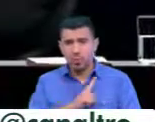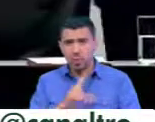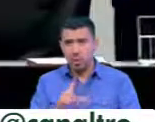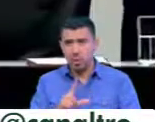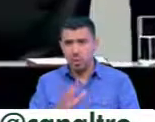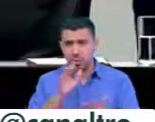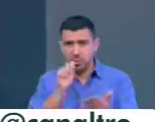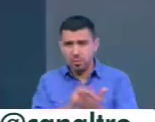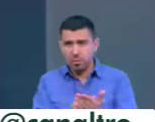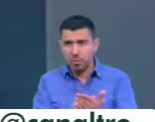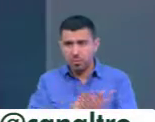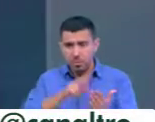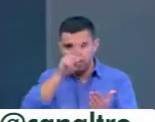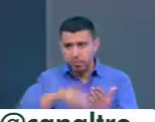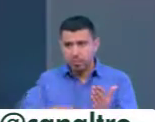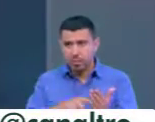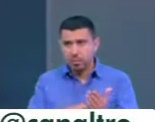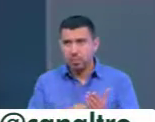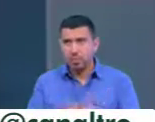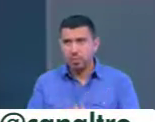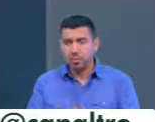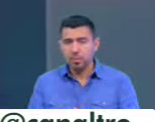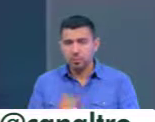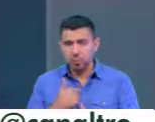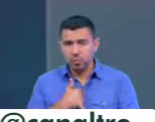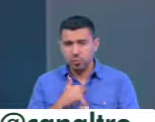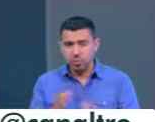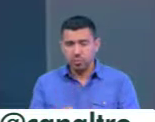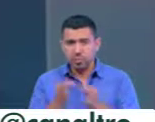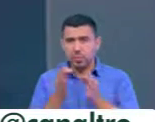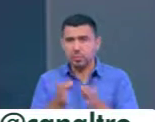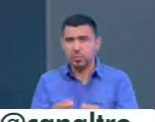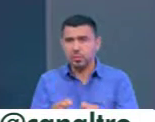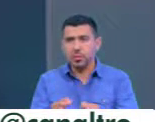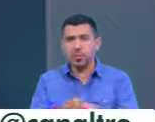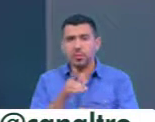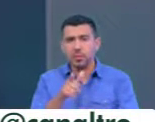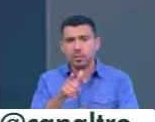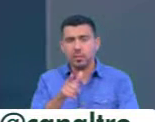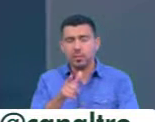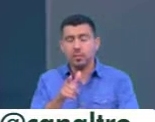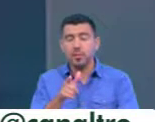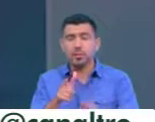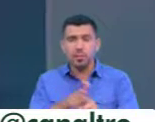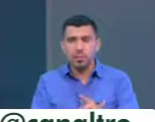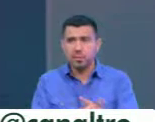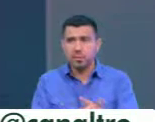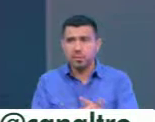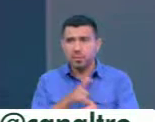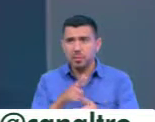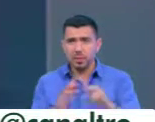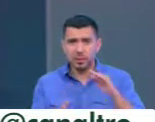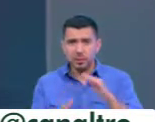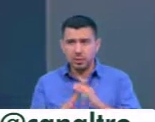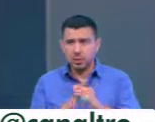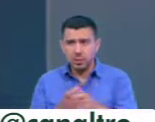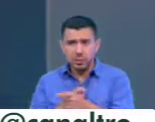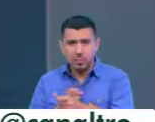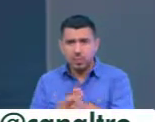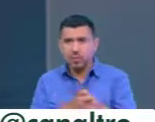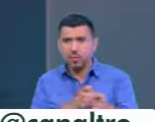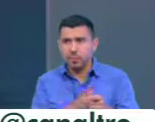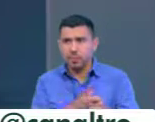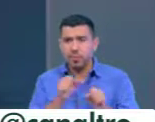documento redactado prorrogue el cese al fuego y de hostilidades bilateral el cual puede ser